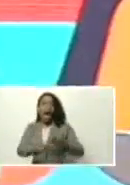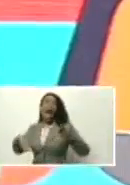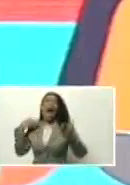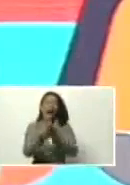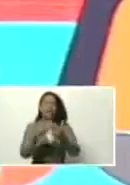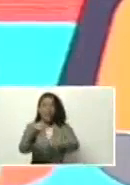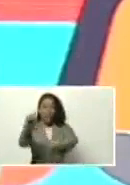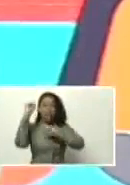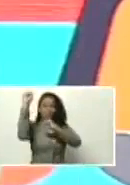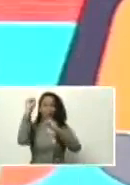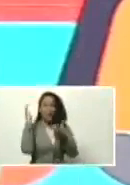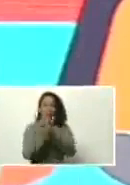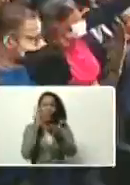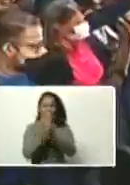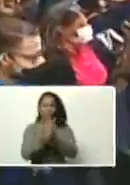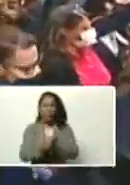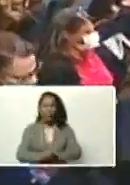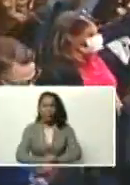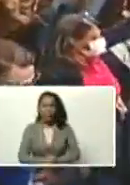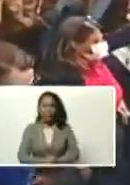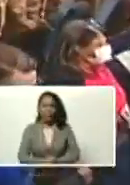¡Hasta la victoria siempre!